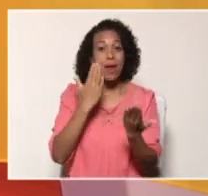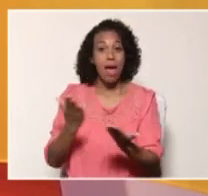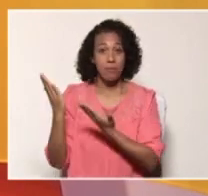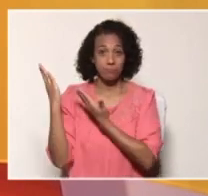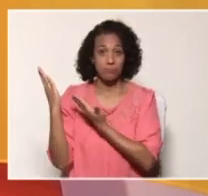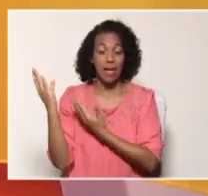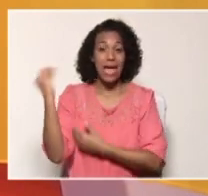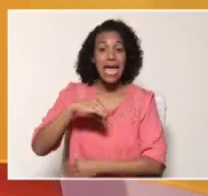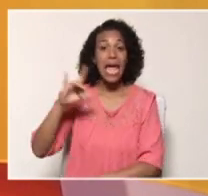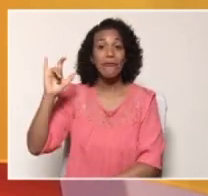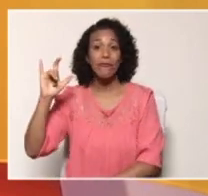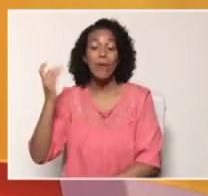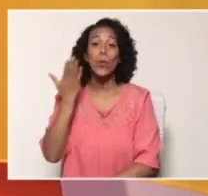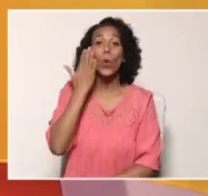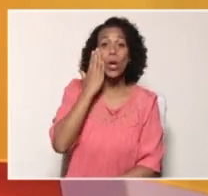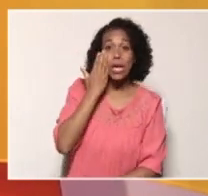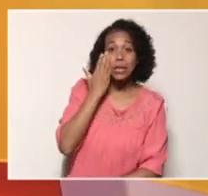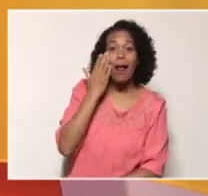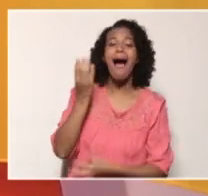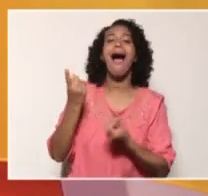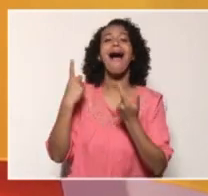@familiaescuela1, y en Instagram y Facebook,